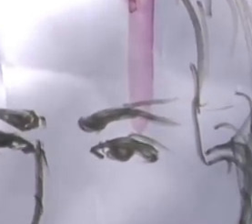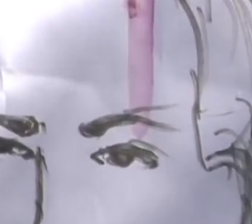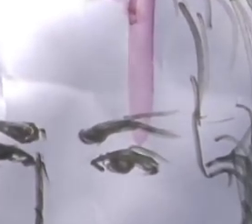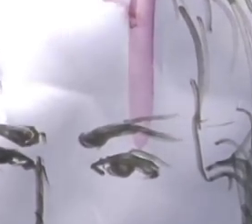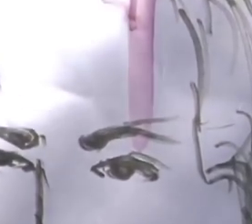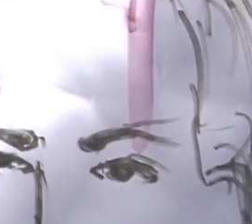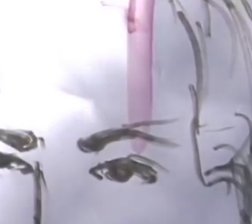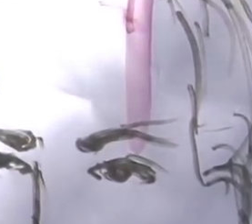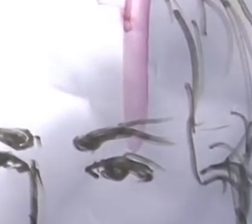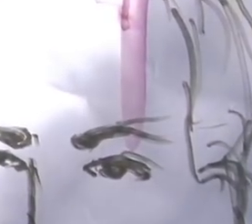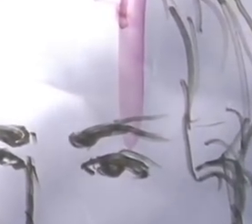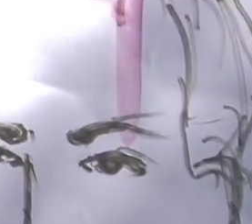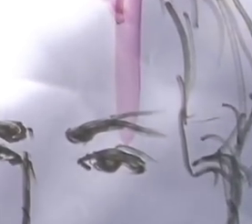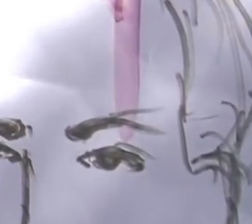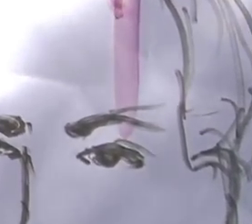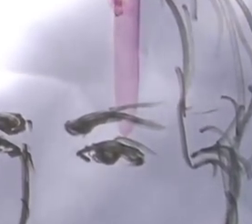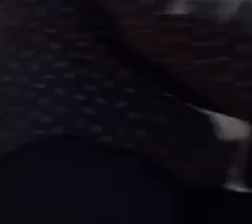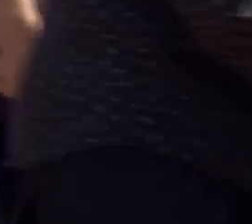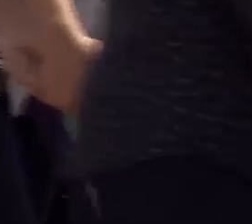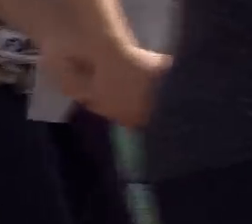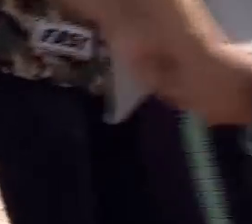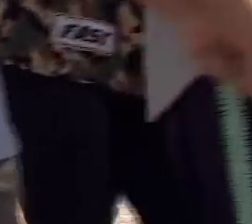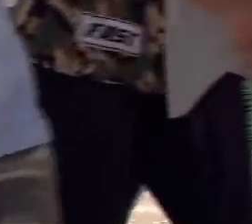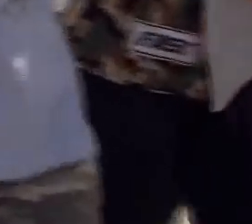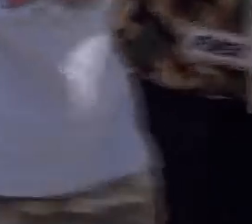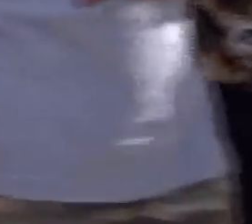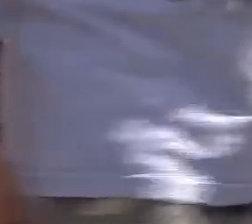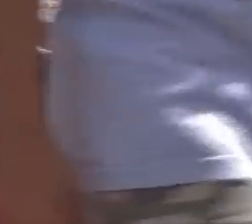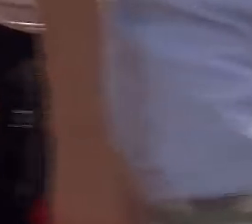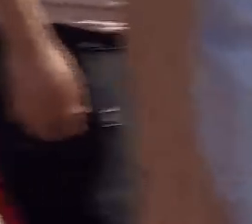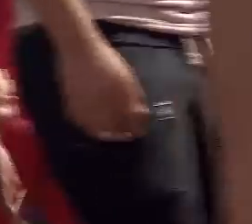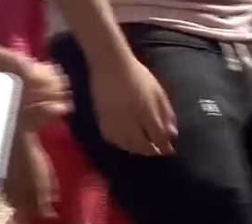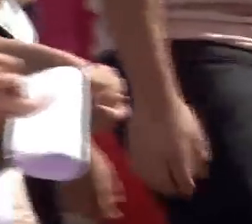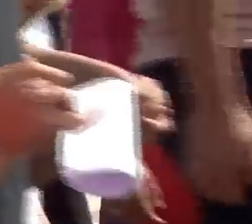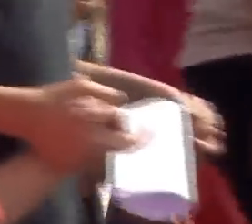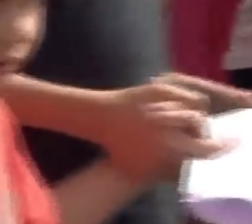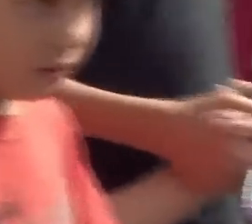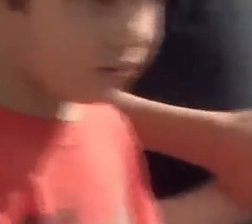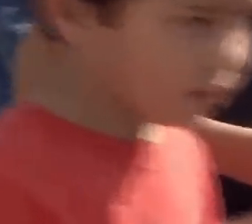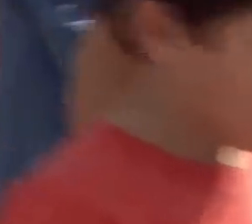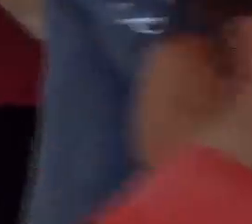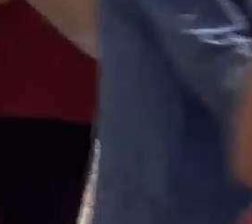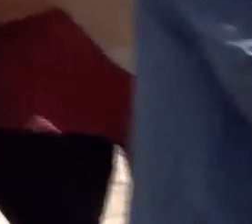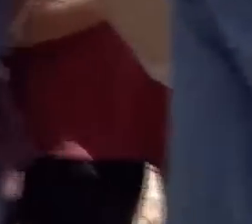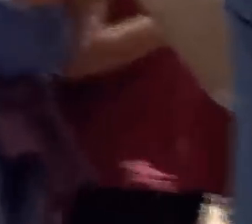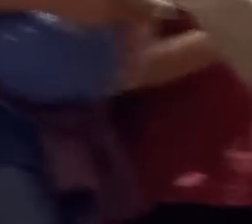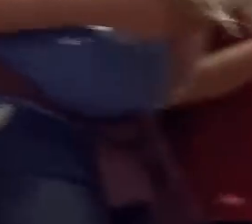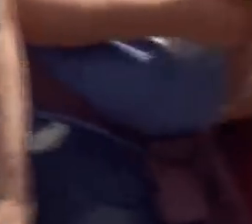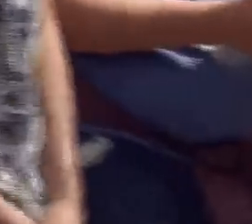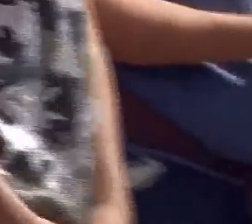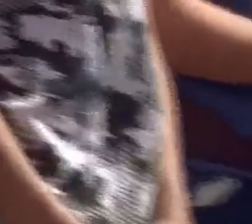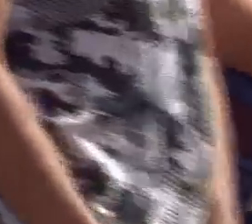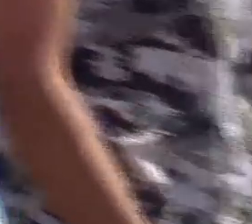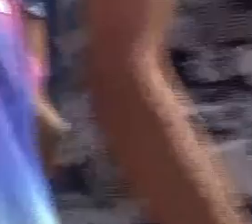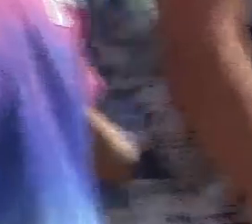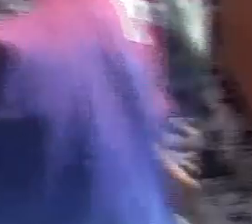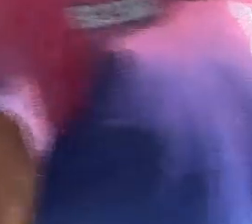silenciar, y ahora vivís en tu pueblo, no callaste